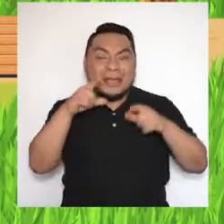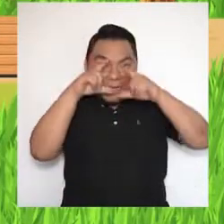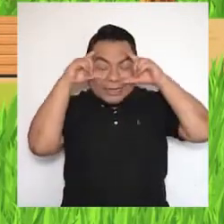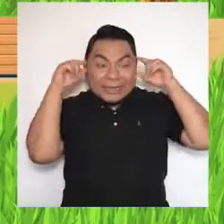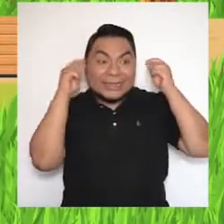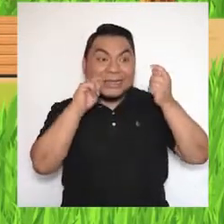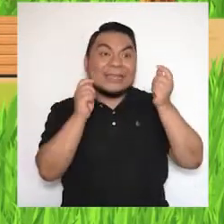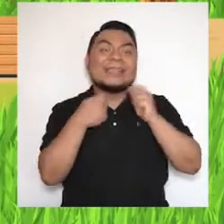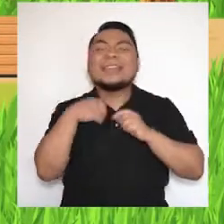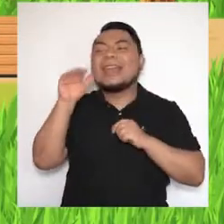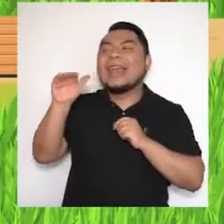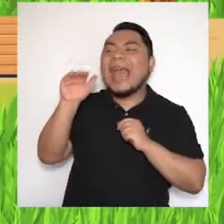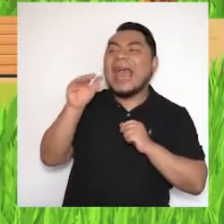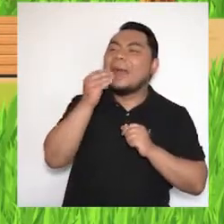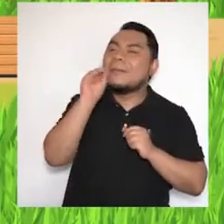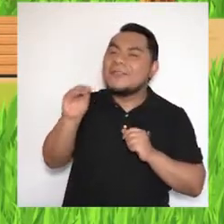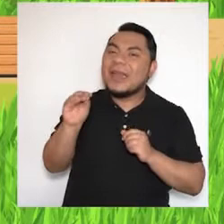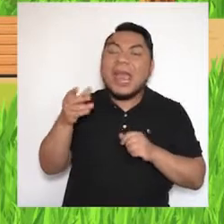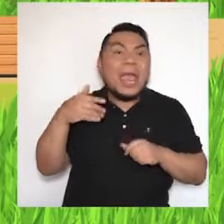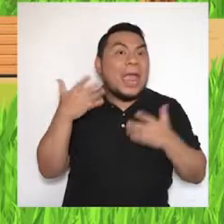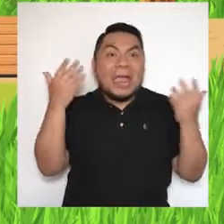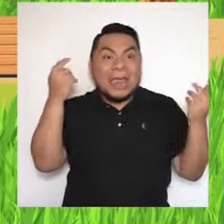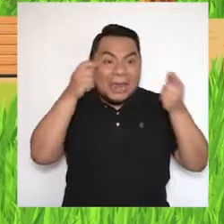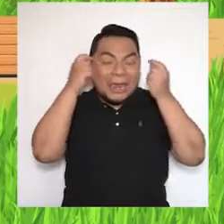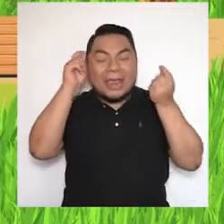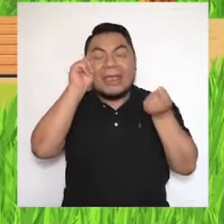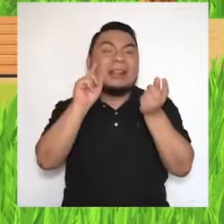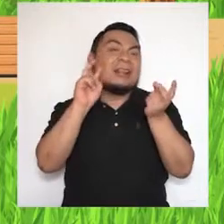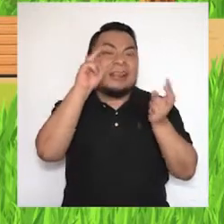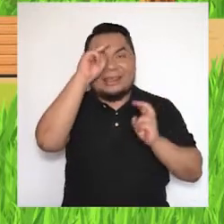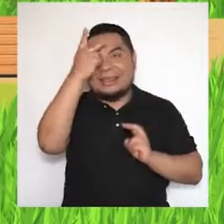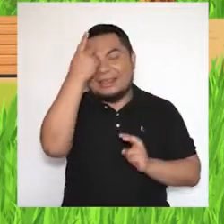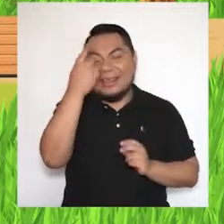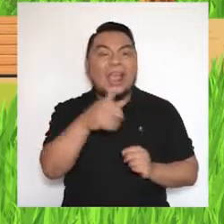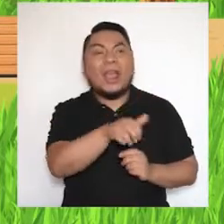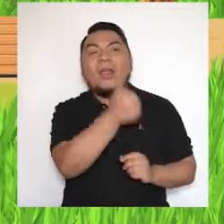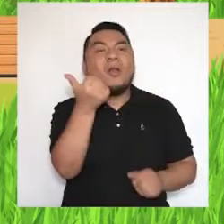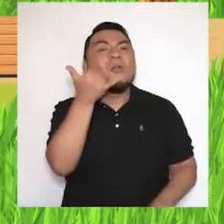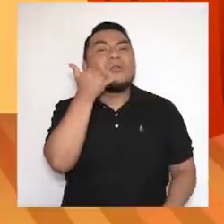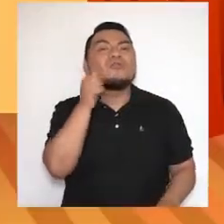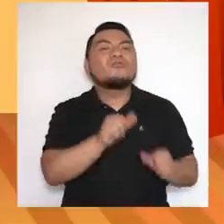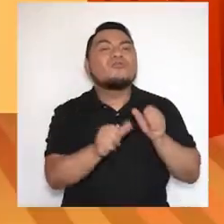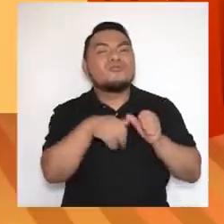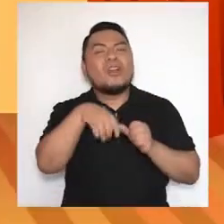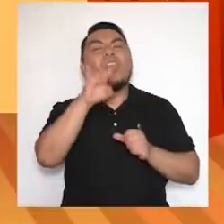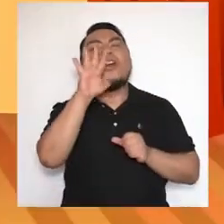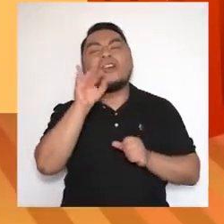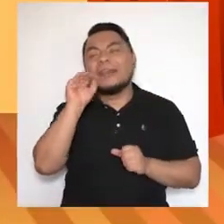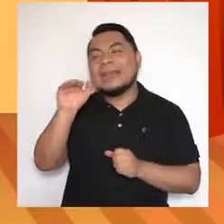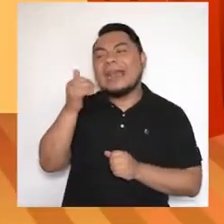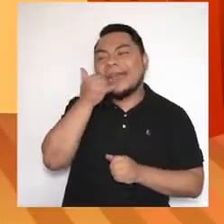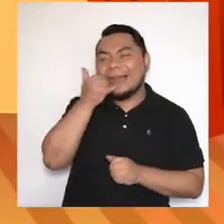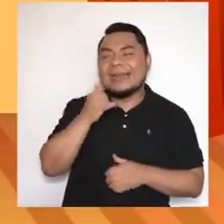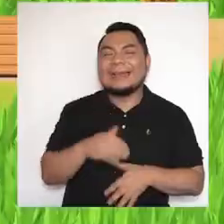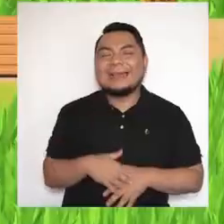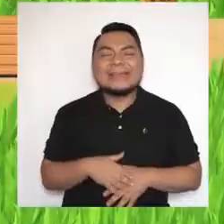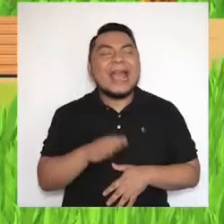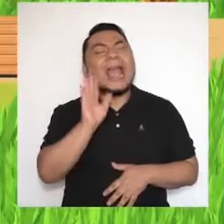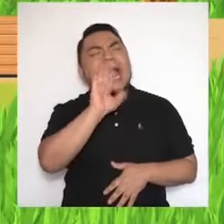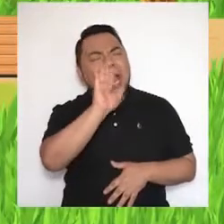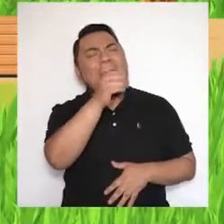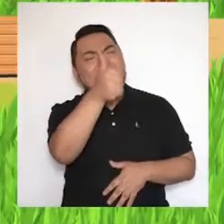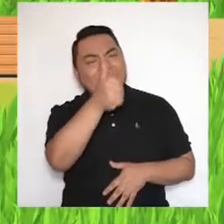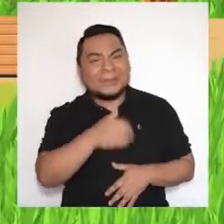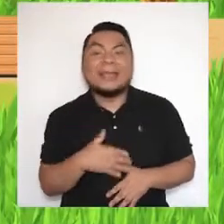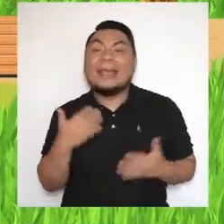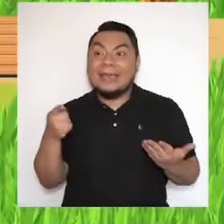quería avisarte. Y con el apuro me confundí y llamé desde otro número. ¡Ay! ¡Está bien! Pero me he